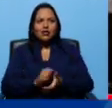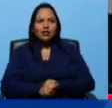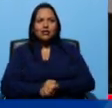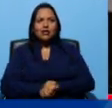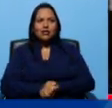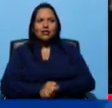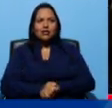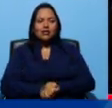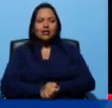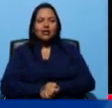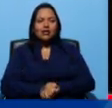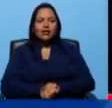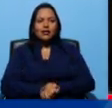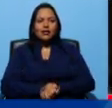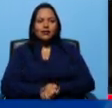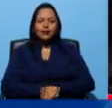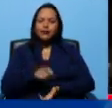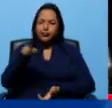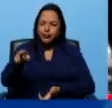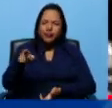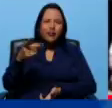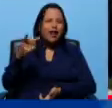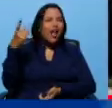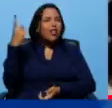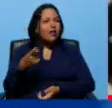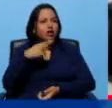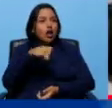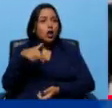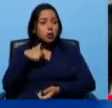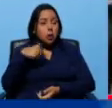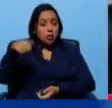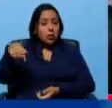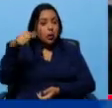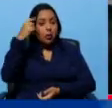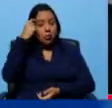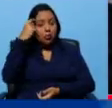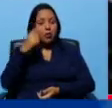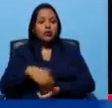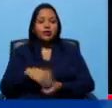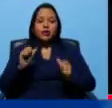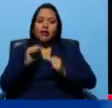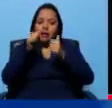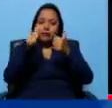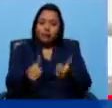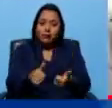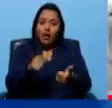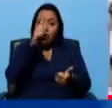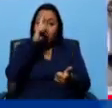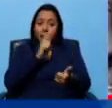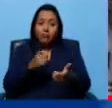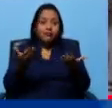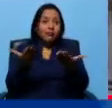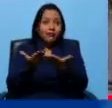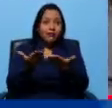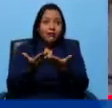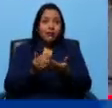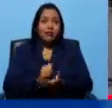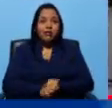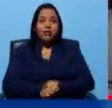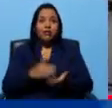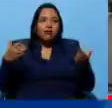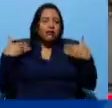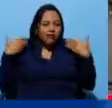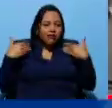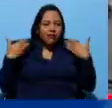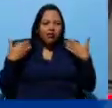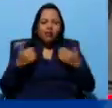que fundamentalmente tiene que nosotros en el día de hoy iniciar un año de escolar de